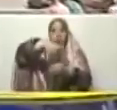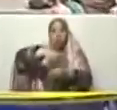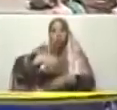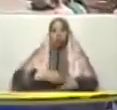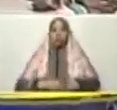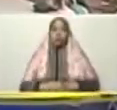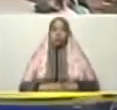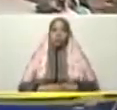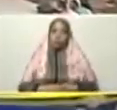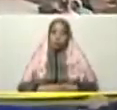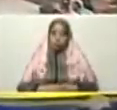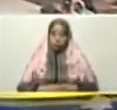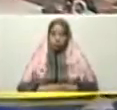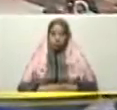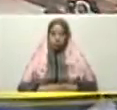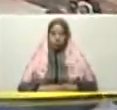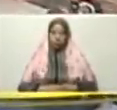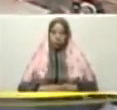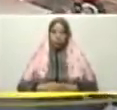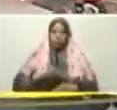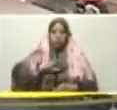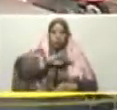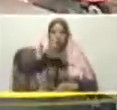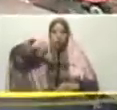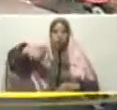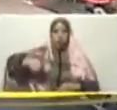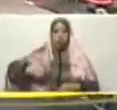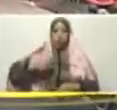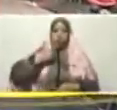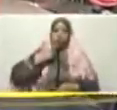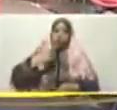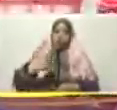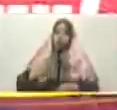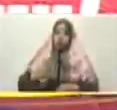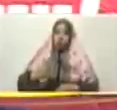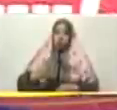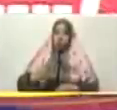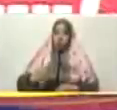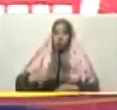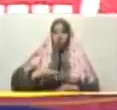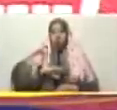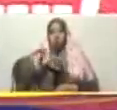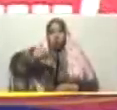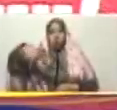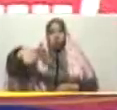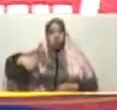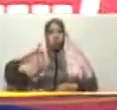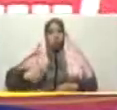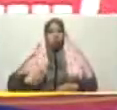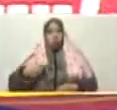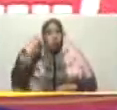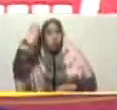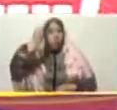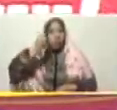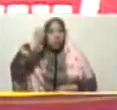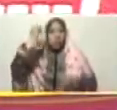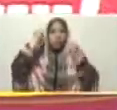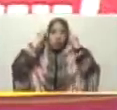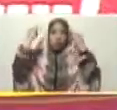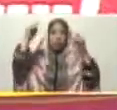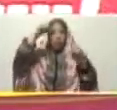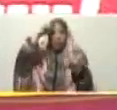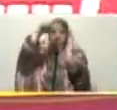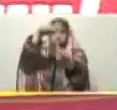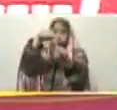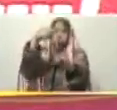y cuando nosotros decimos eso y cuando nosotros nos empeñamos en algo es